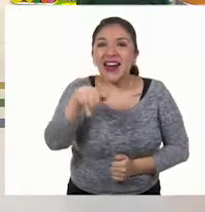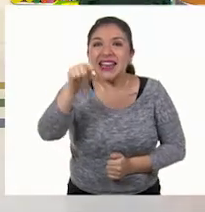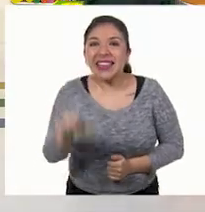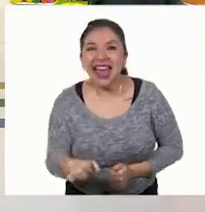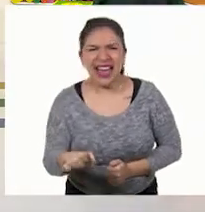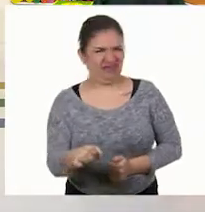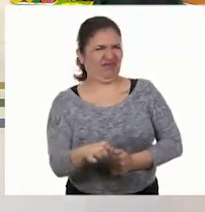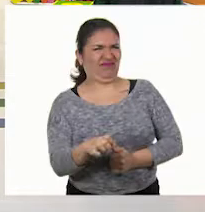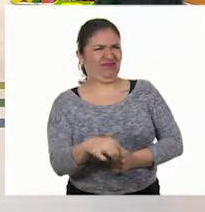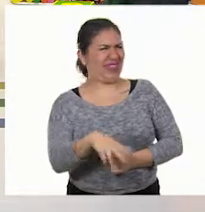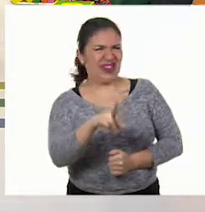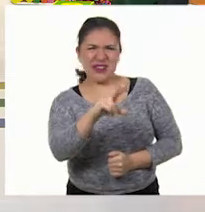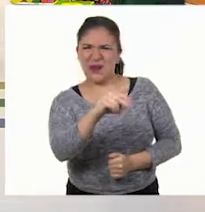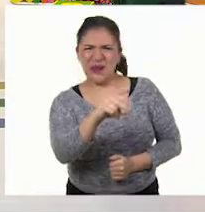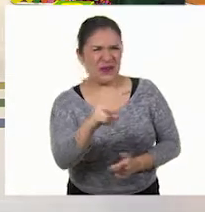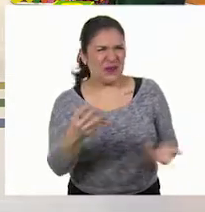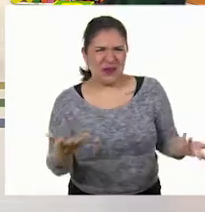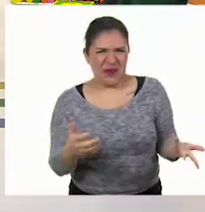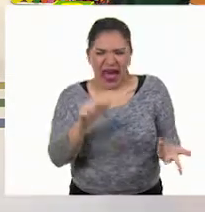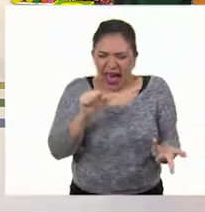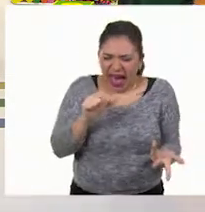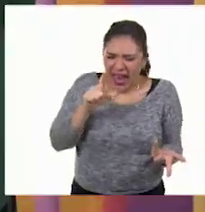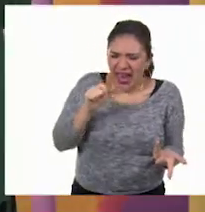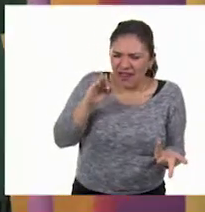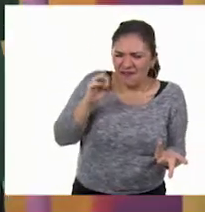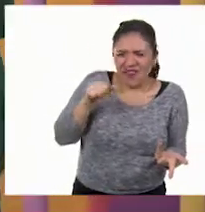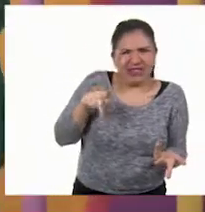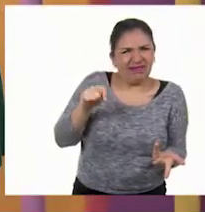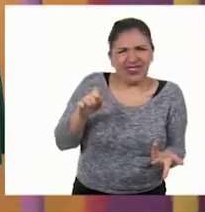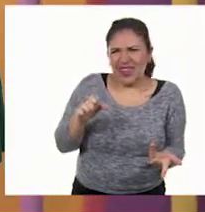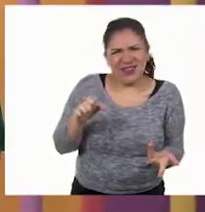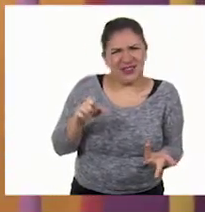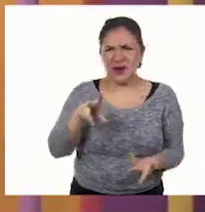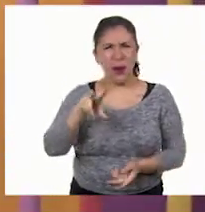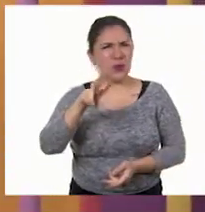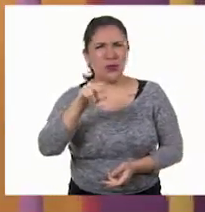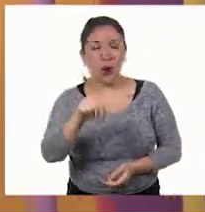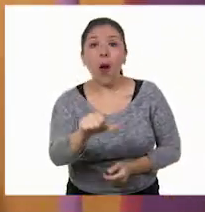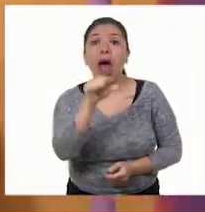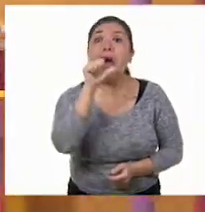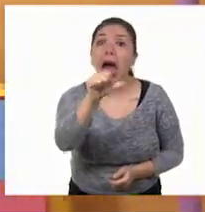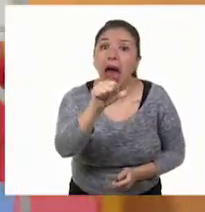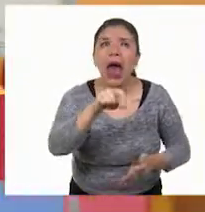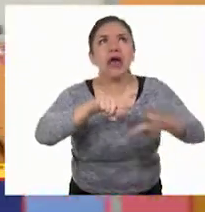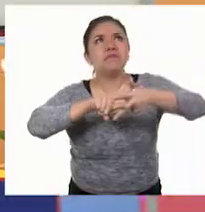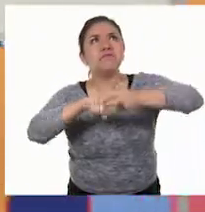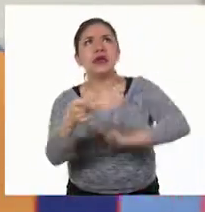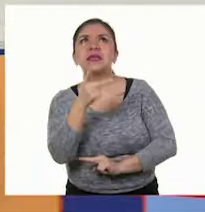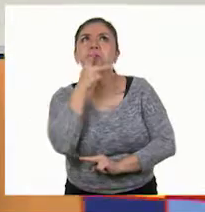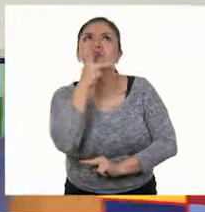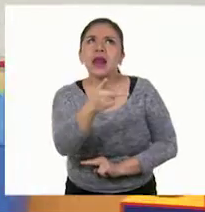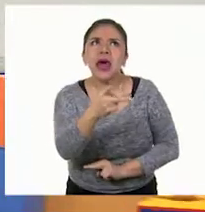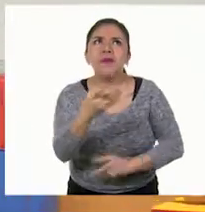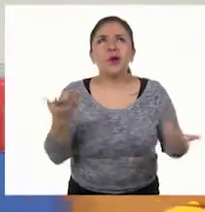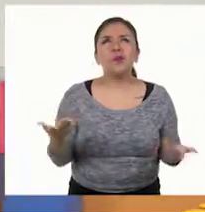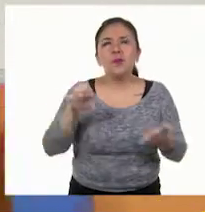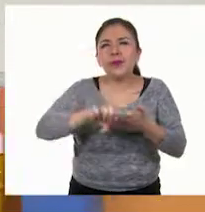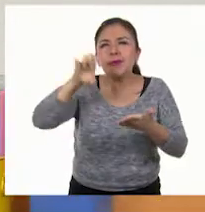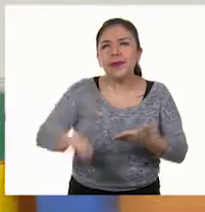No, no, no, no, no. ¿No era con A? ¡Alafante, no! Con la A empieza, por ejemplo, la palabra